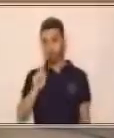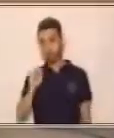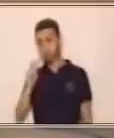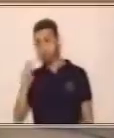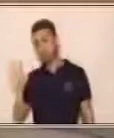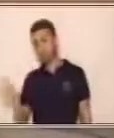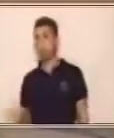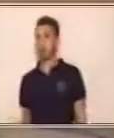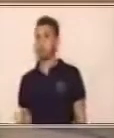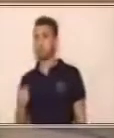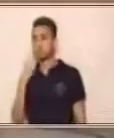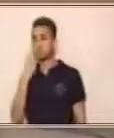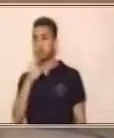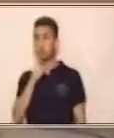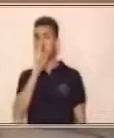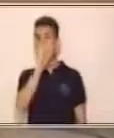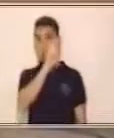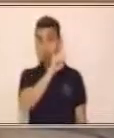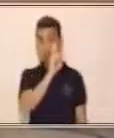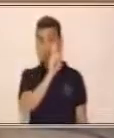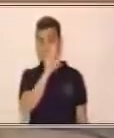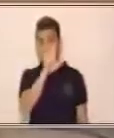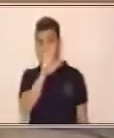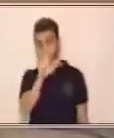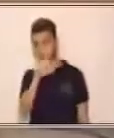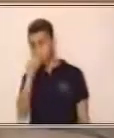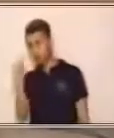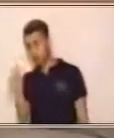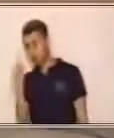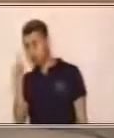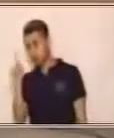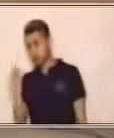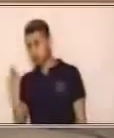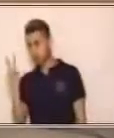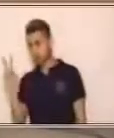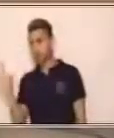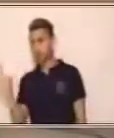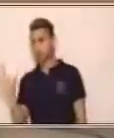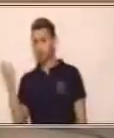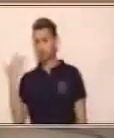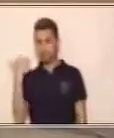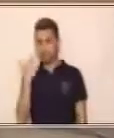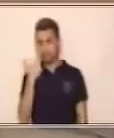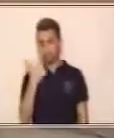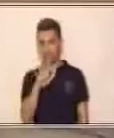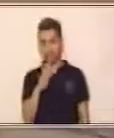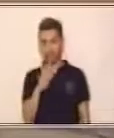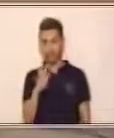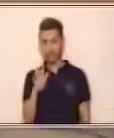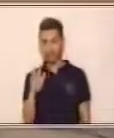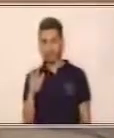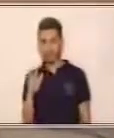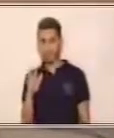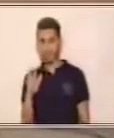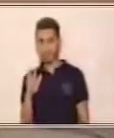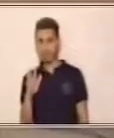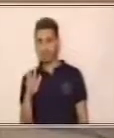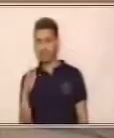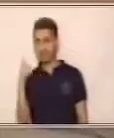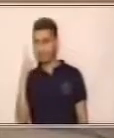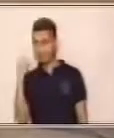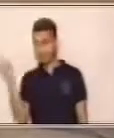y 1.25. Esto ya lo habíamos visto anteriormente. A pesar de que acá